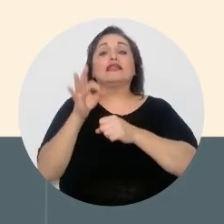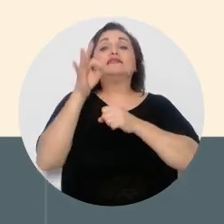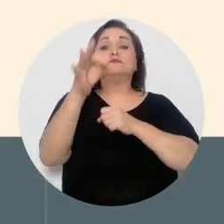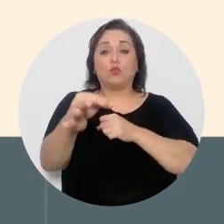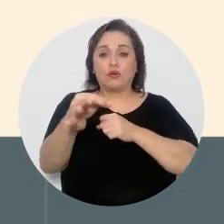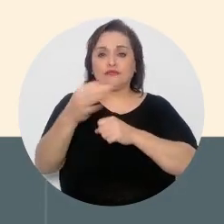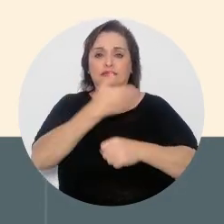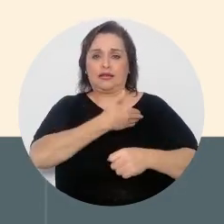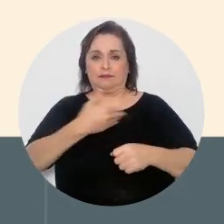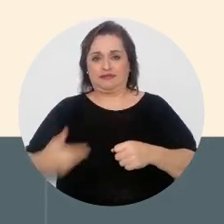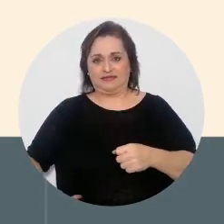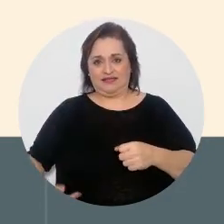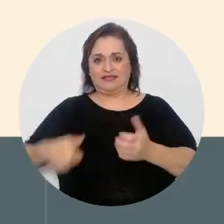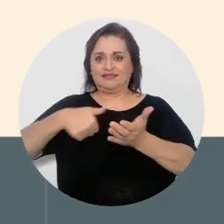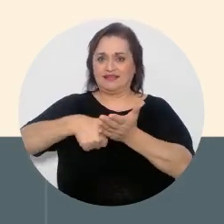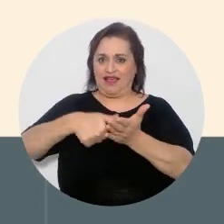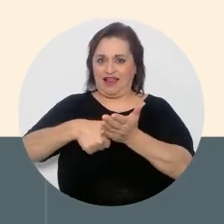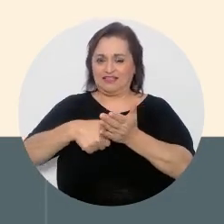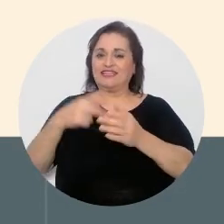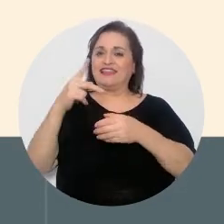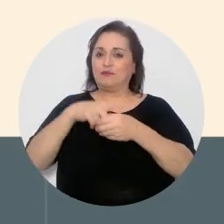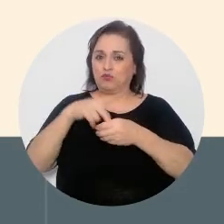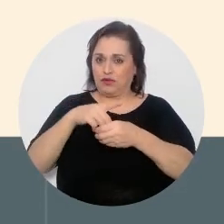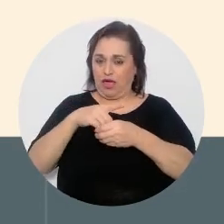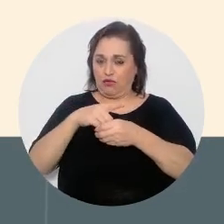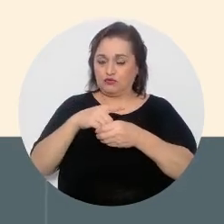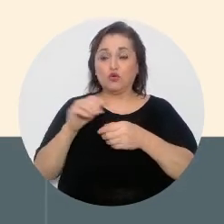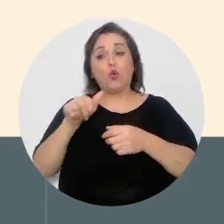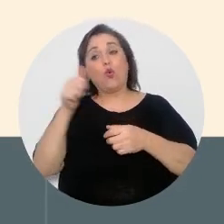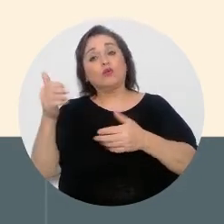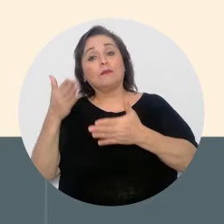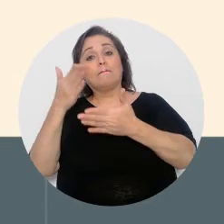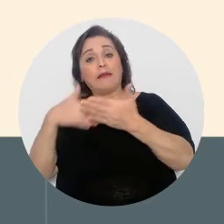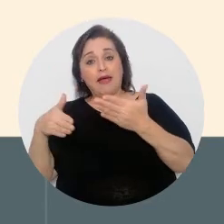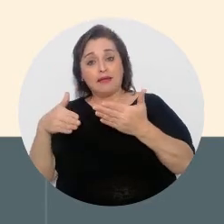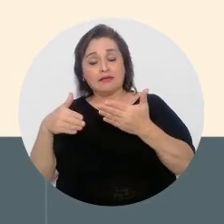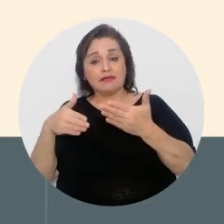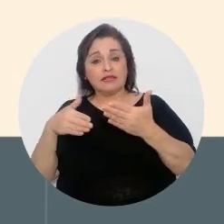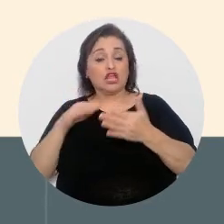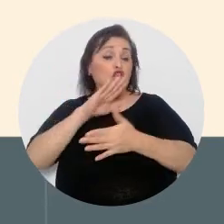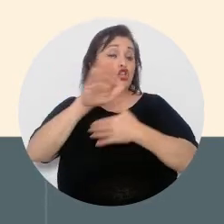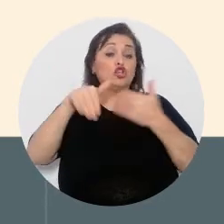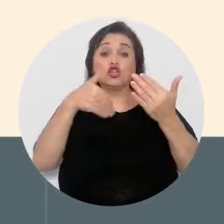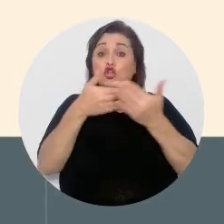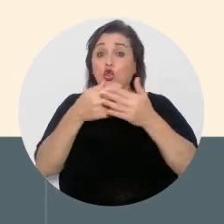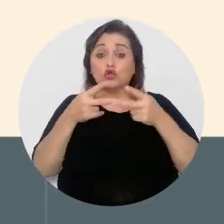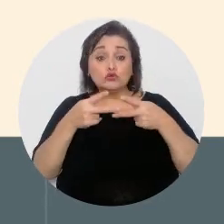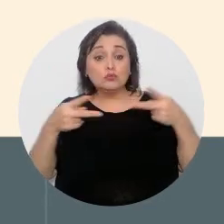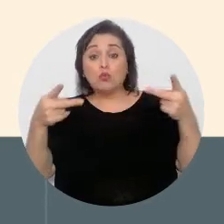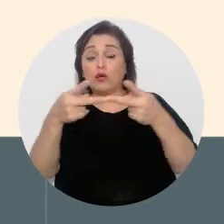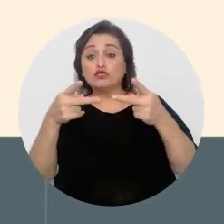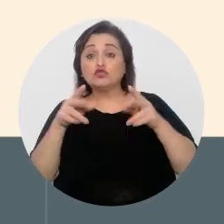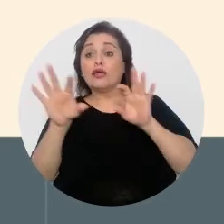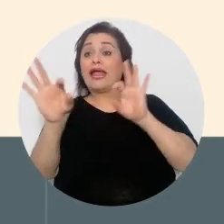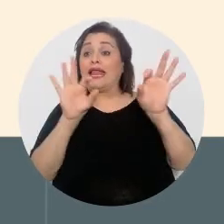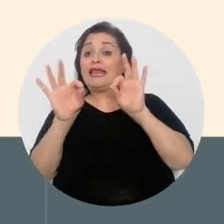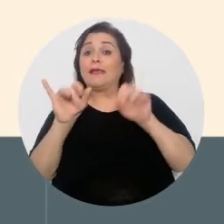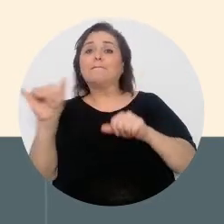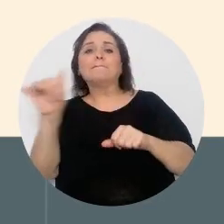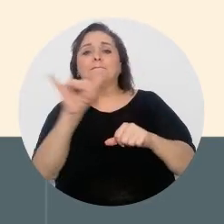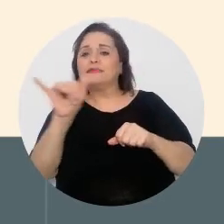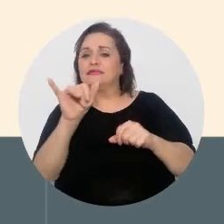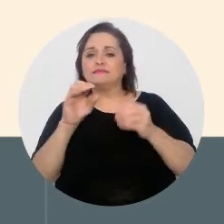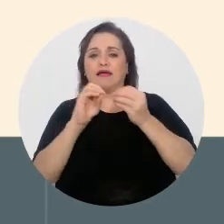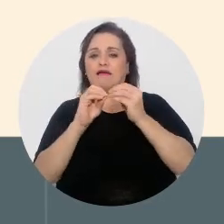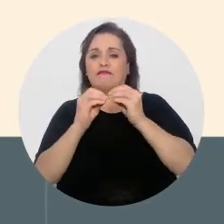las elecciones presidenciales y de diputados. Por otro lado, que todos los cargos se elijan en la